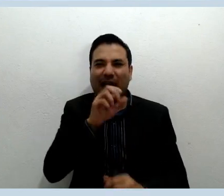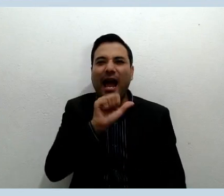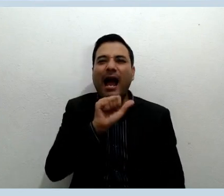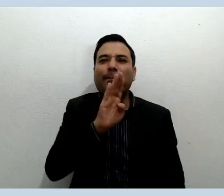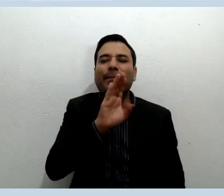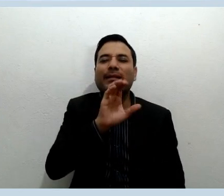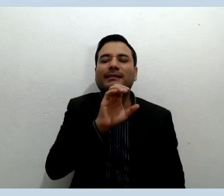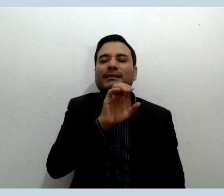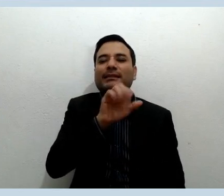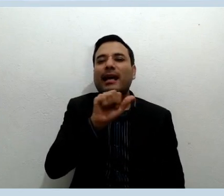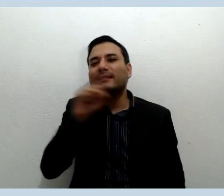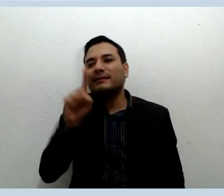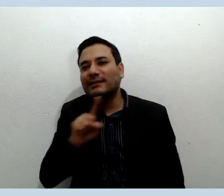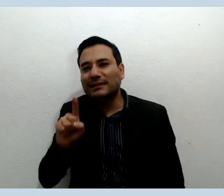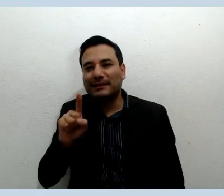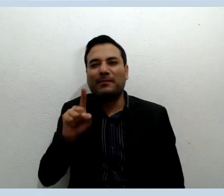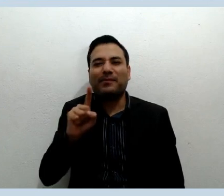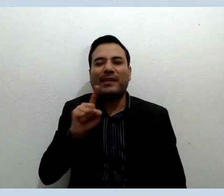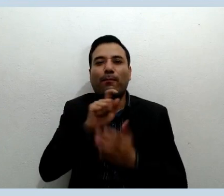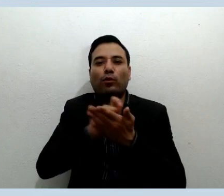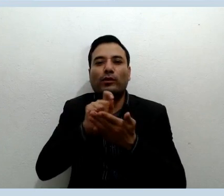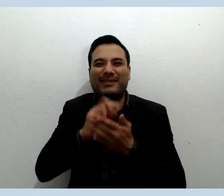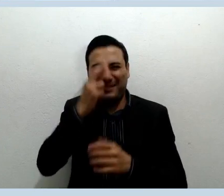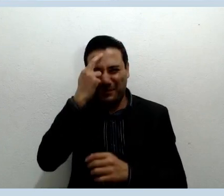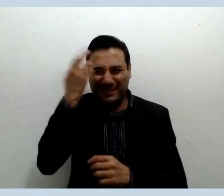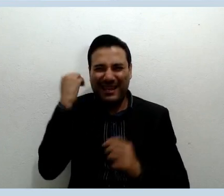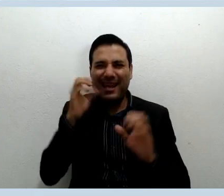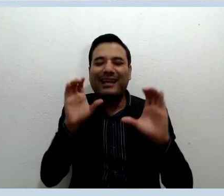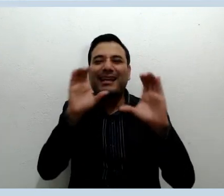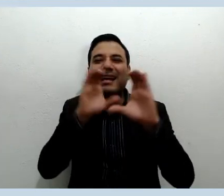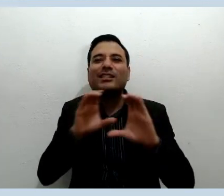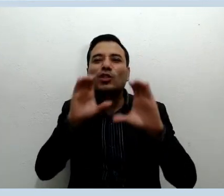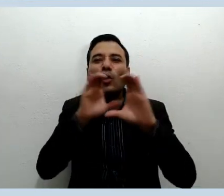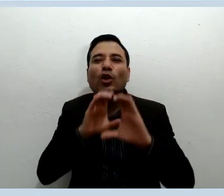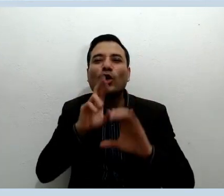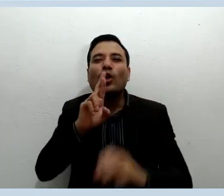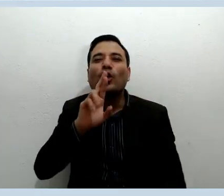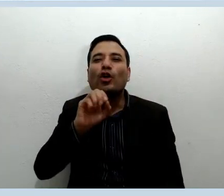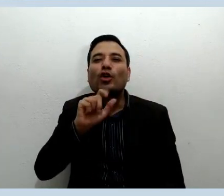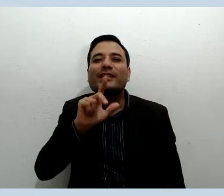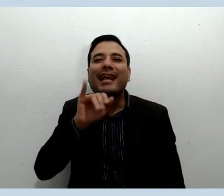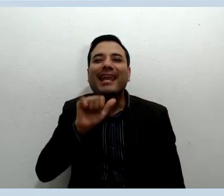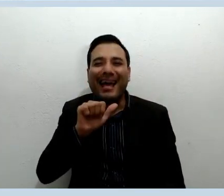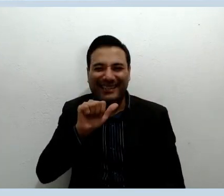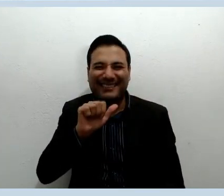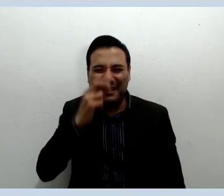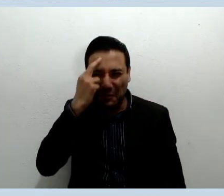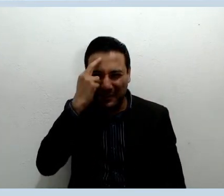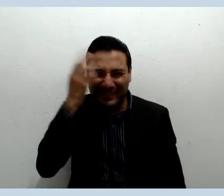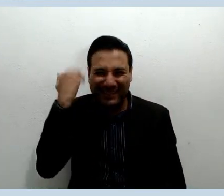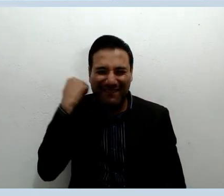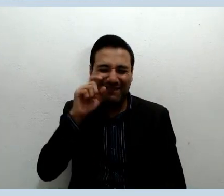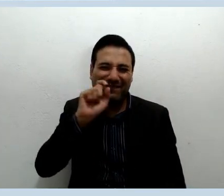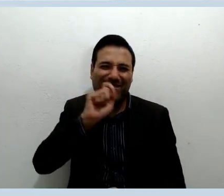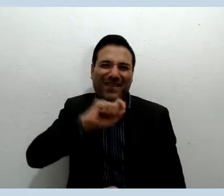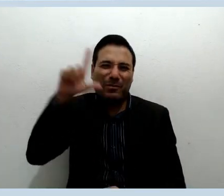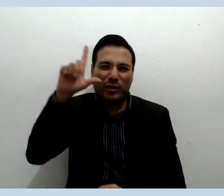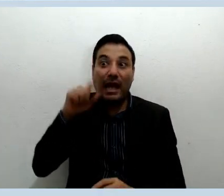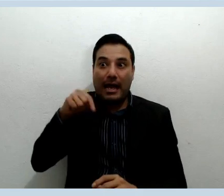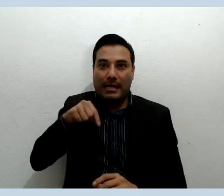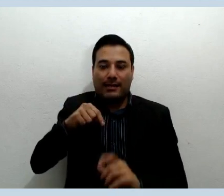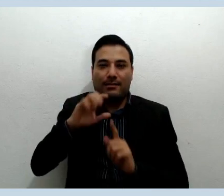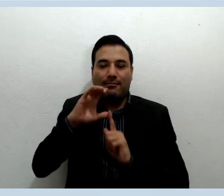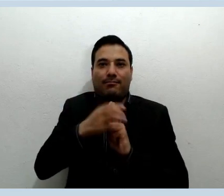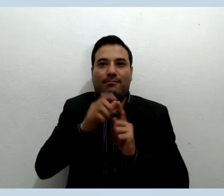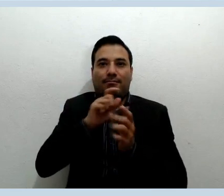estaba de moda la canción de Rosalía la de a de Alfa y entonces apuntes hizo su a